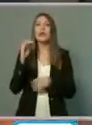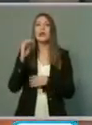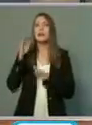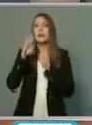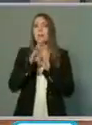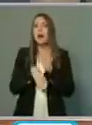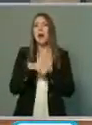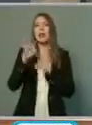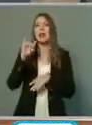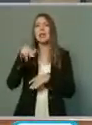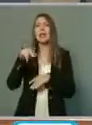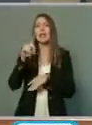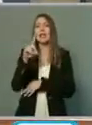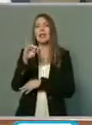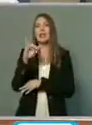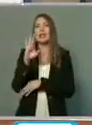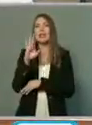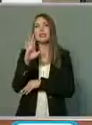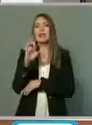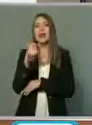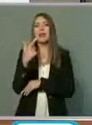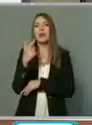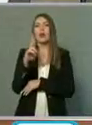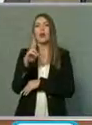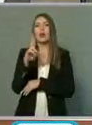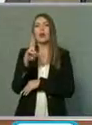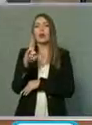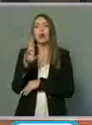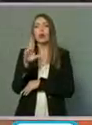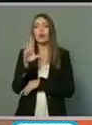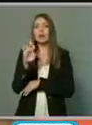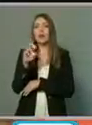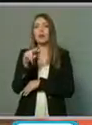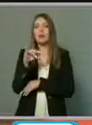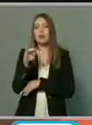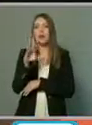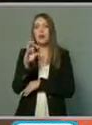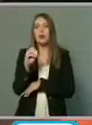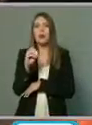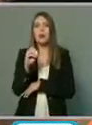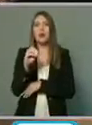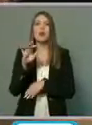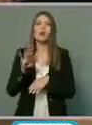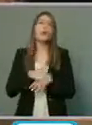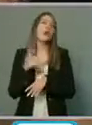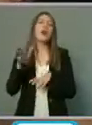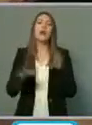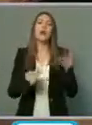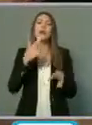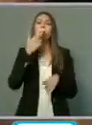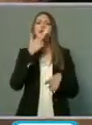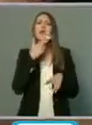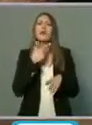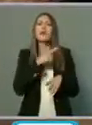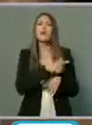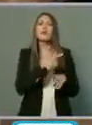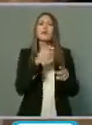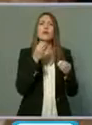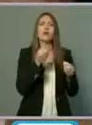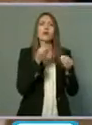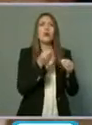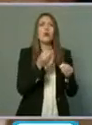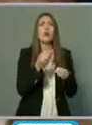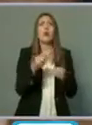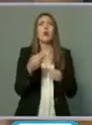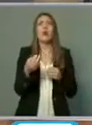¿ok? Que hay que recordar que no es lo mismo que a veces confundimos el dulzor de un alimento con el índice Con el glucémico. índice